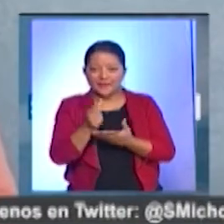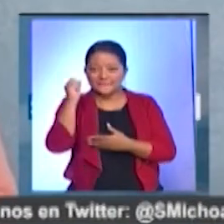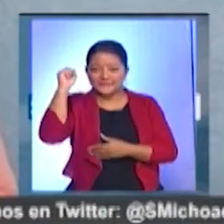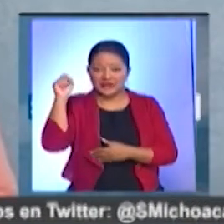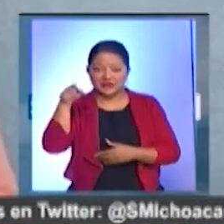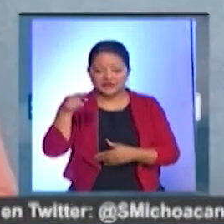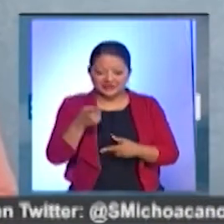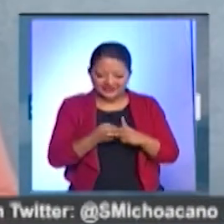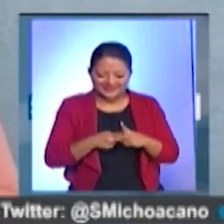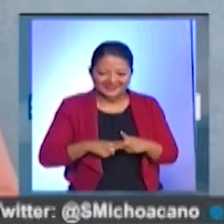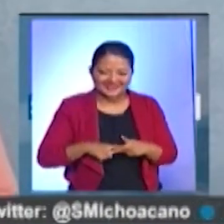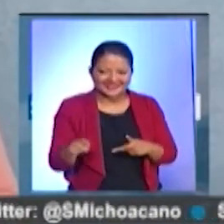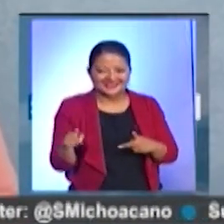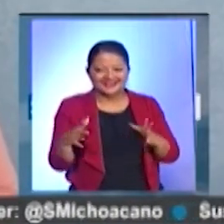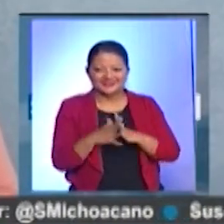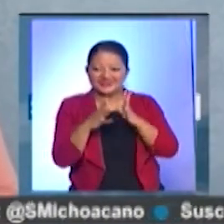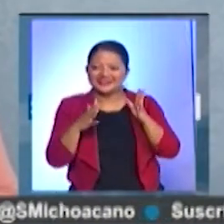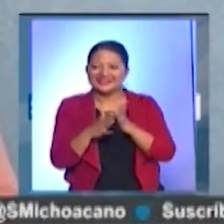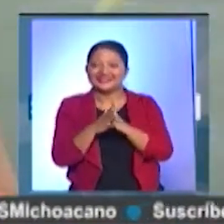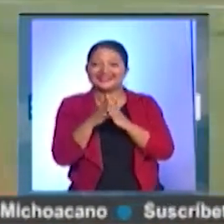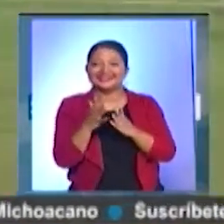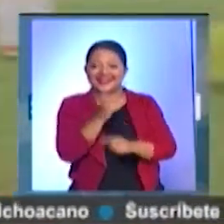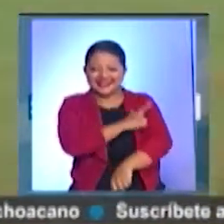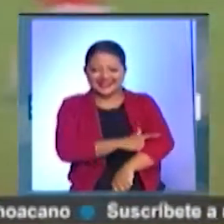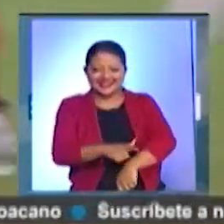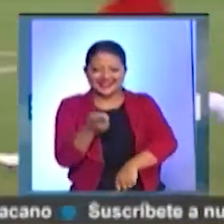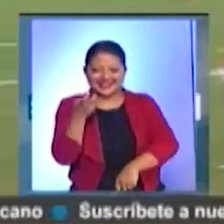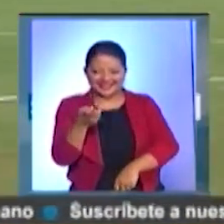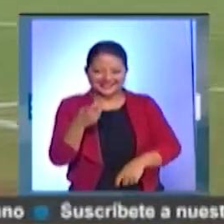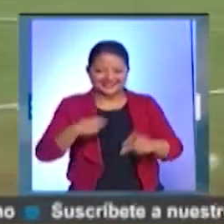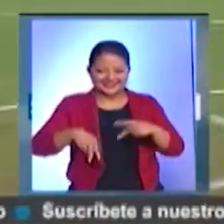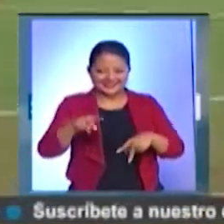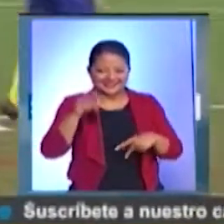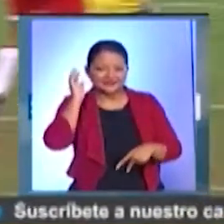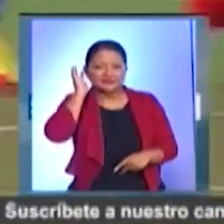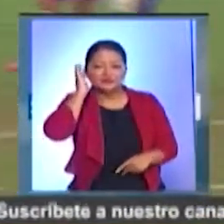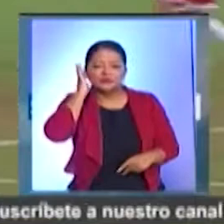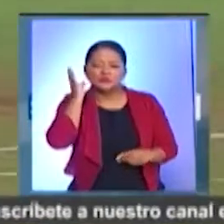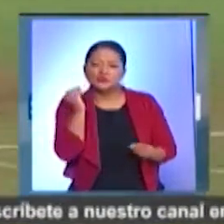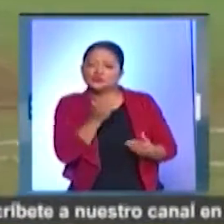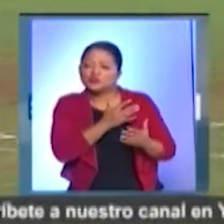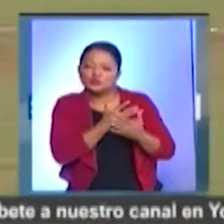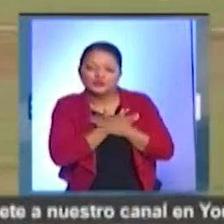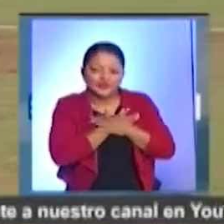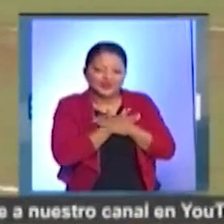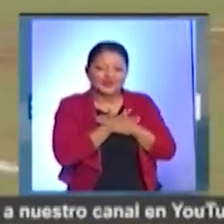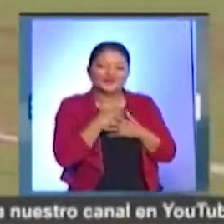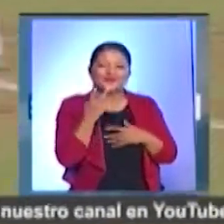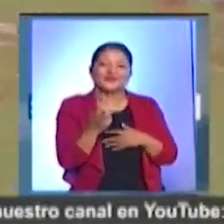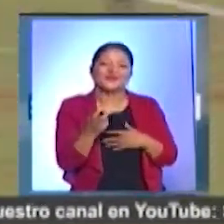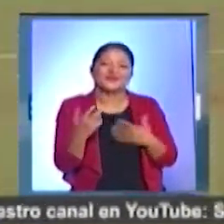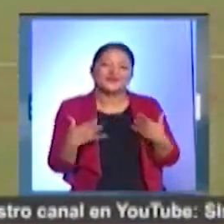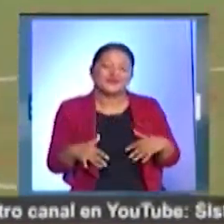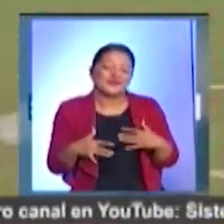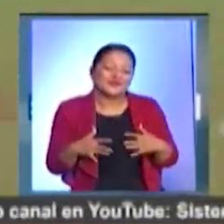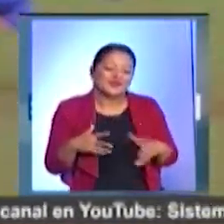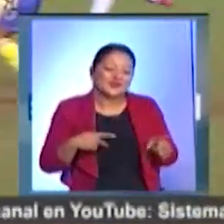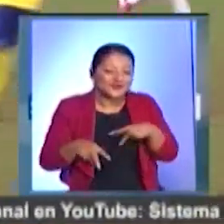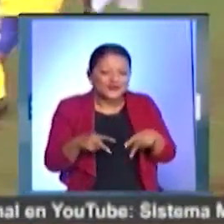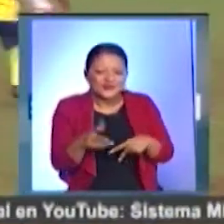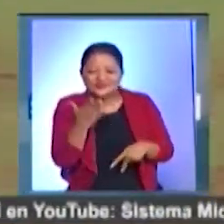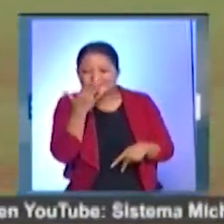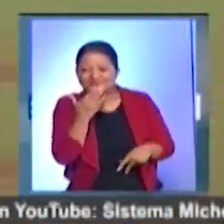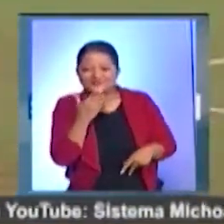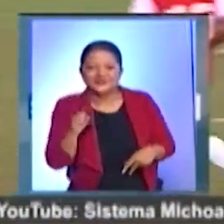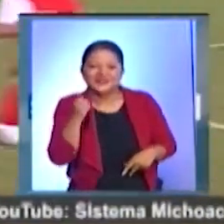en la liga de bp con un proyecto con mucho amor a la camiseta que surge del llano y con aspiraciones a sobresalir en el